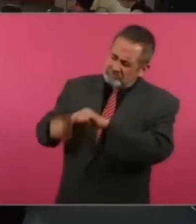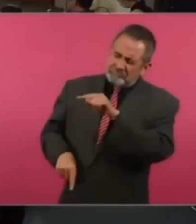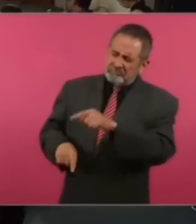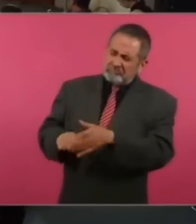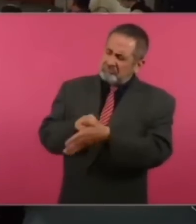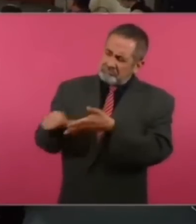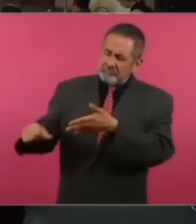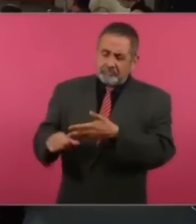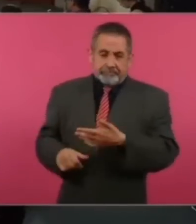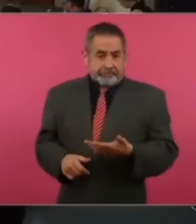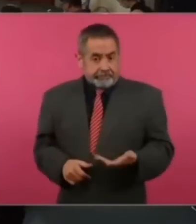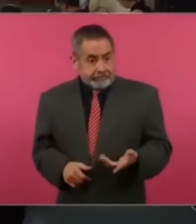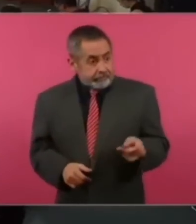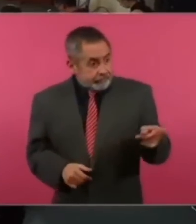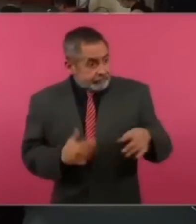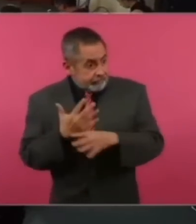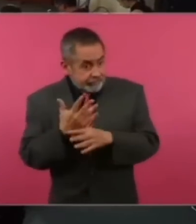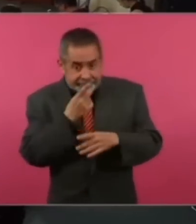entre comillas.